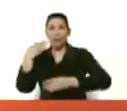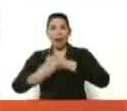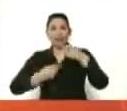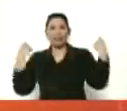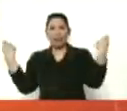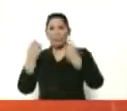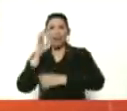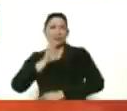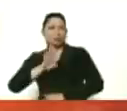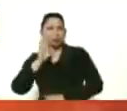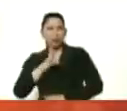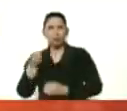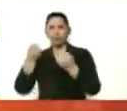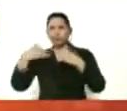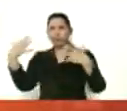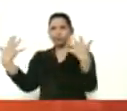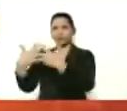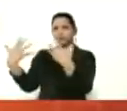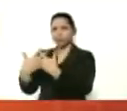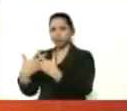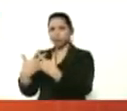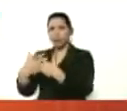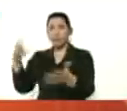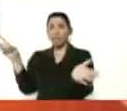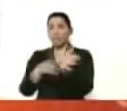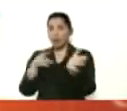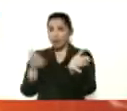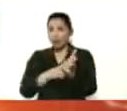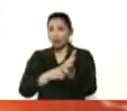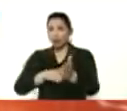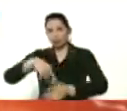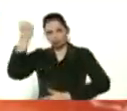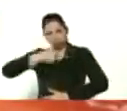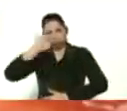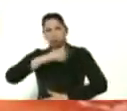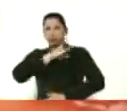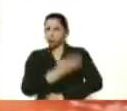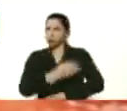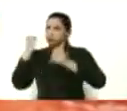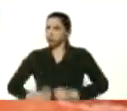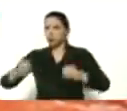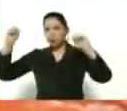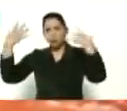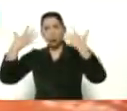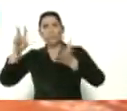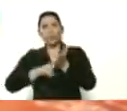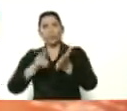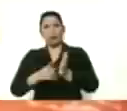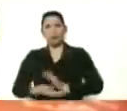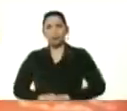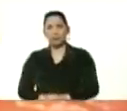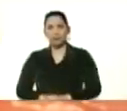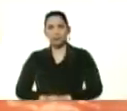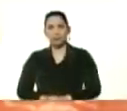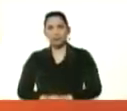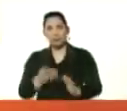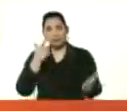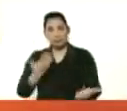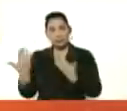sucia, tanta guerra, es con la verdad, la firmeza de la verdad, la luz de nuestra verdad. Adelante,